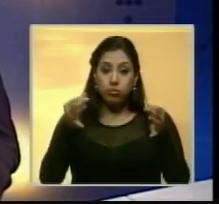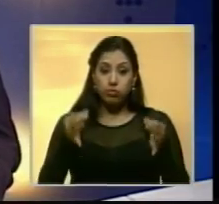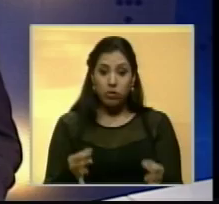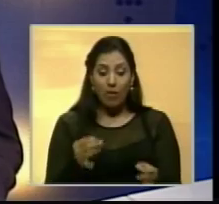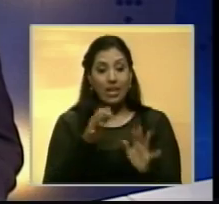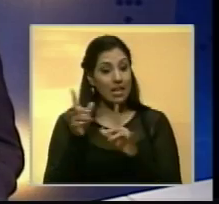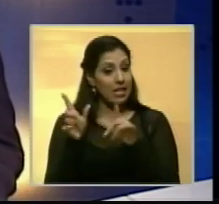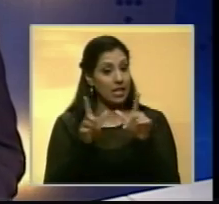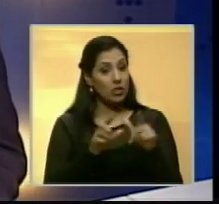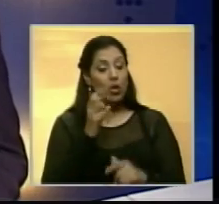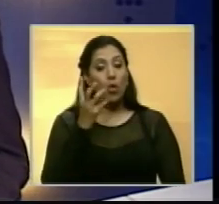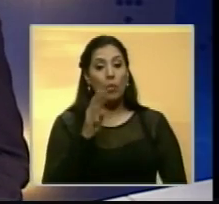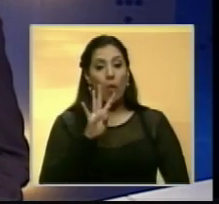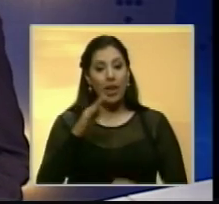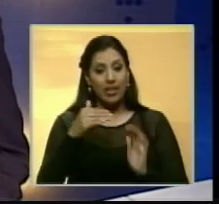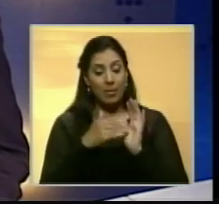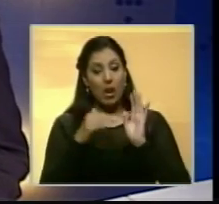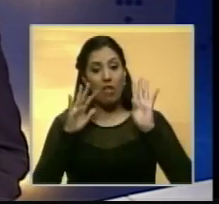Oficial número